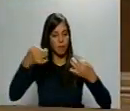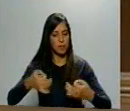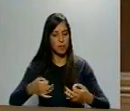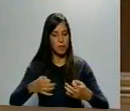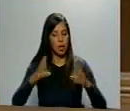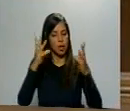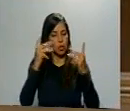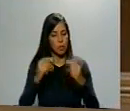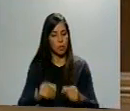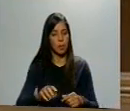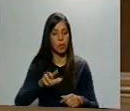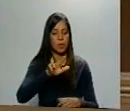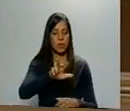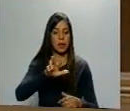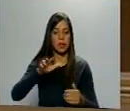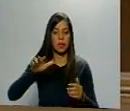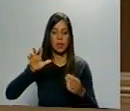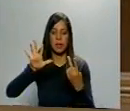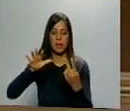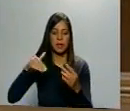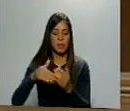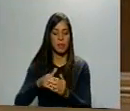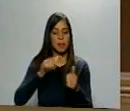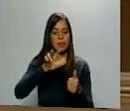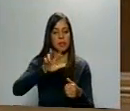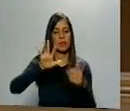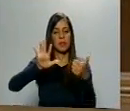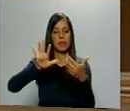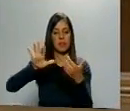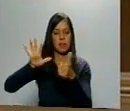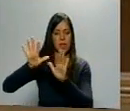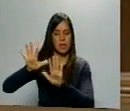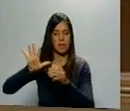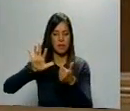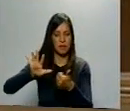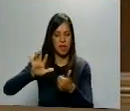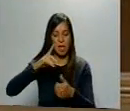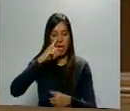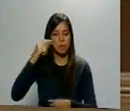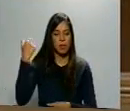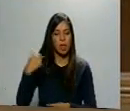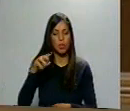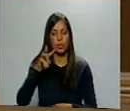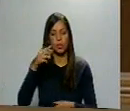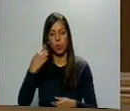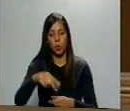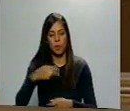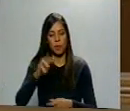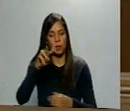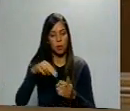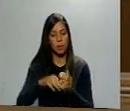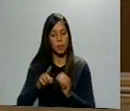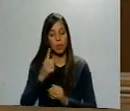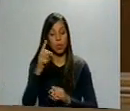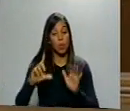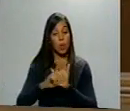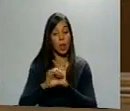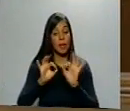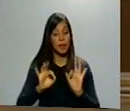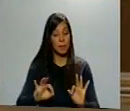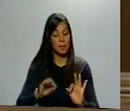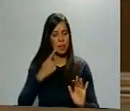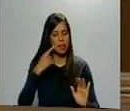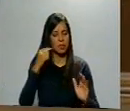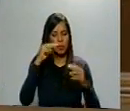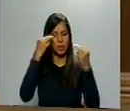Oficial número 37.326 del 16 de noviembre del 2001. la ley especial del régimen municipal a